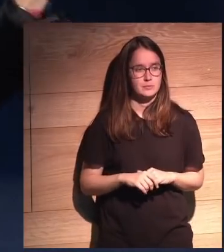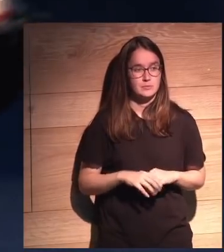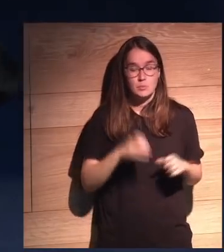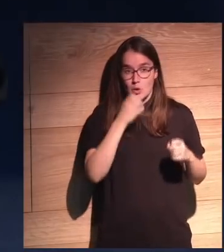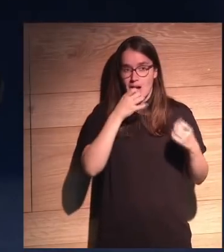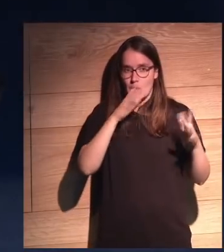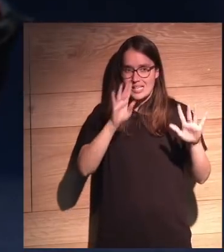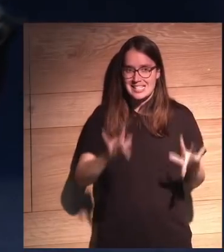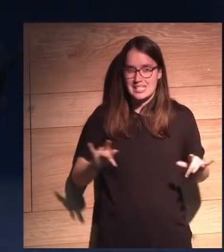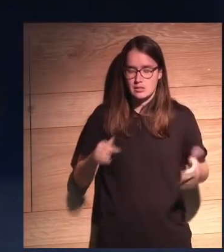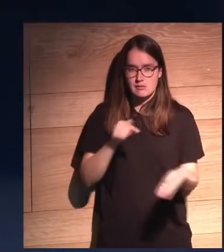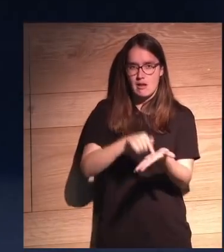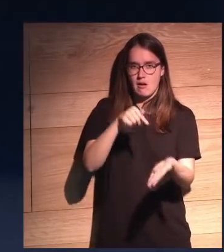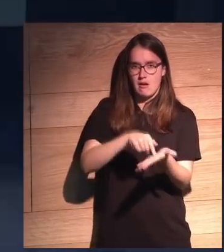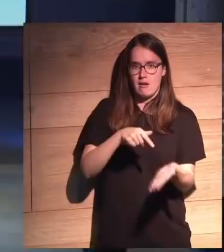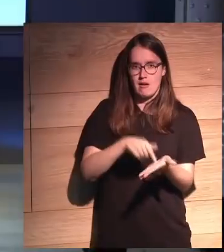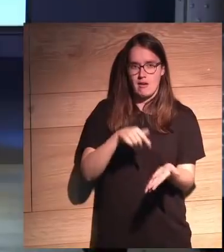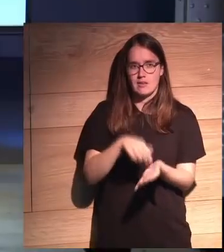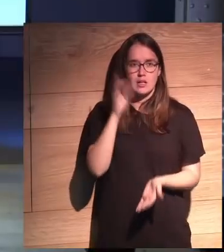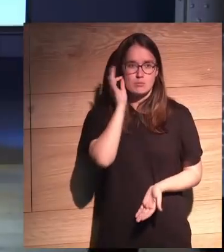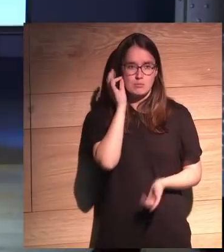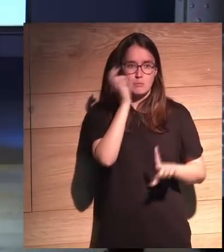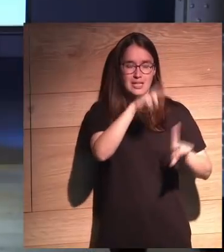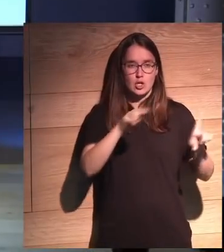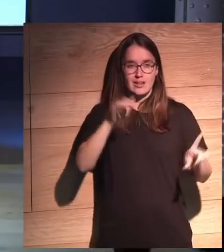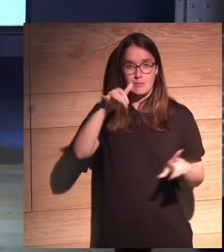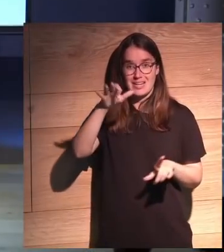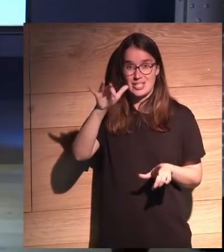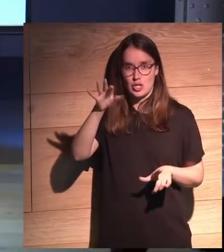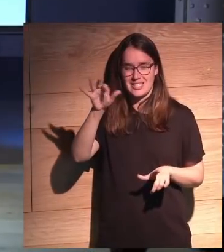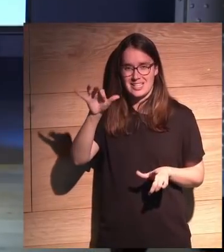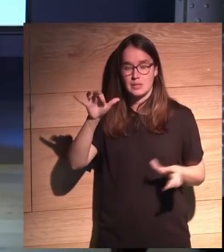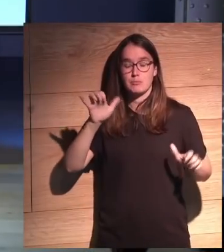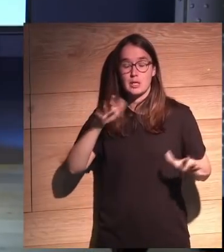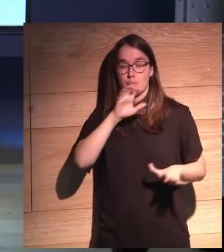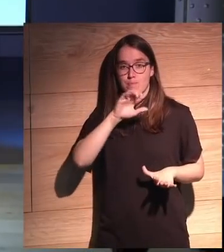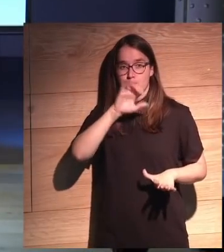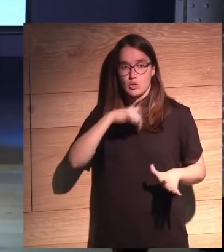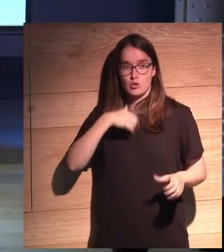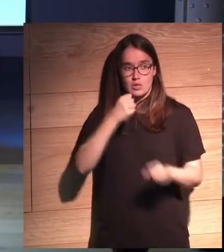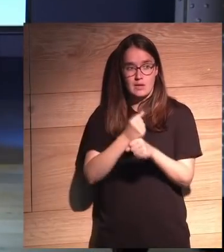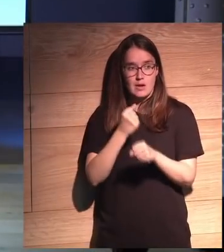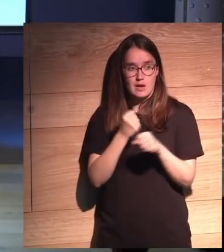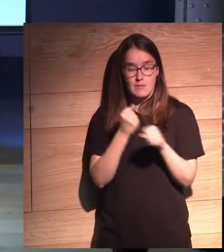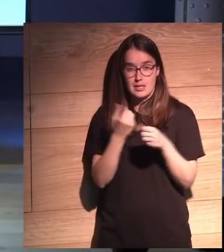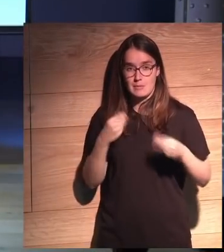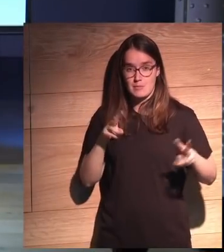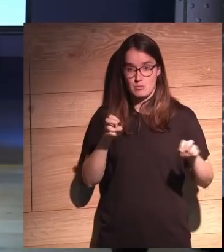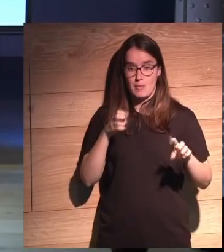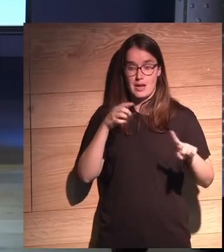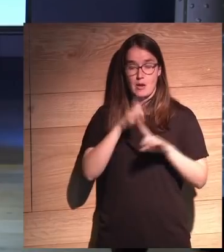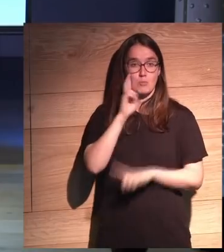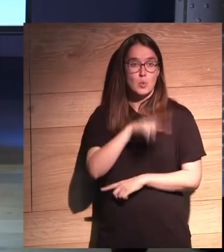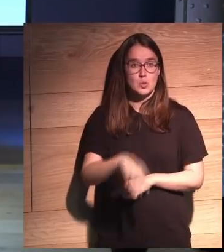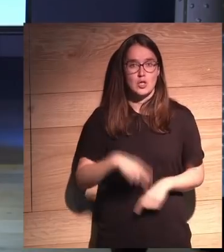Bueno, ahora sí que se está reivindicando, ¿no?, a estas pintoras impresionistas, pero curiosamente yo he trabajado además sobre ellas para el Museo del